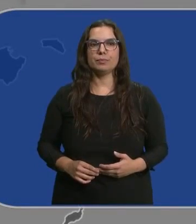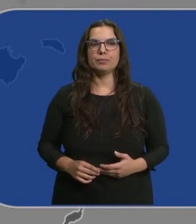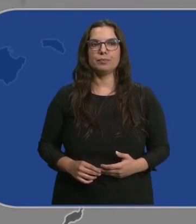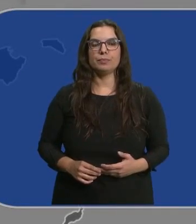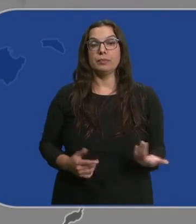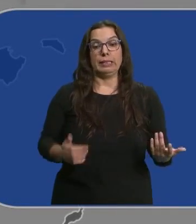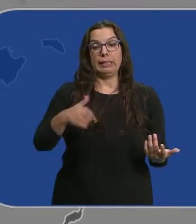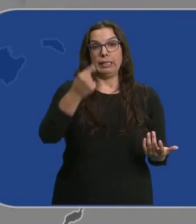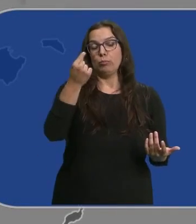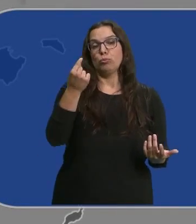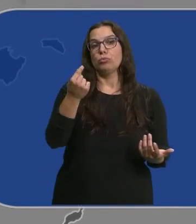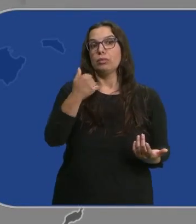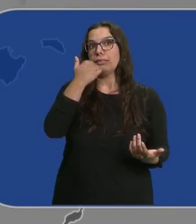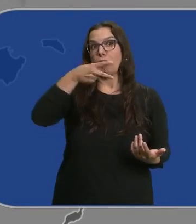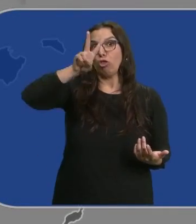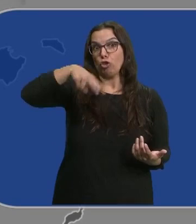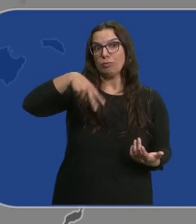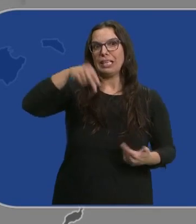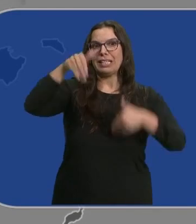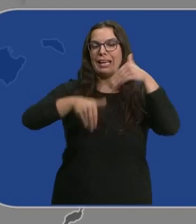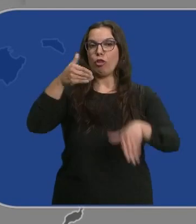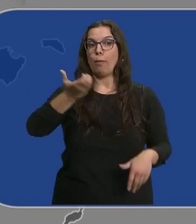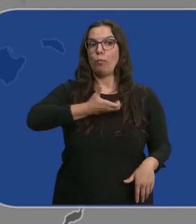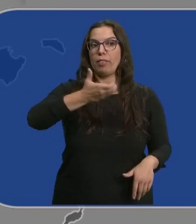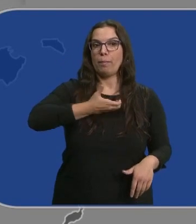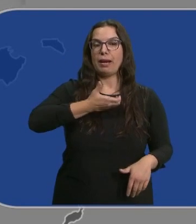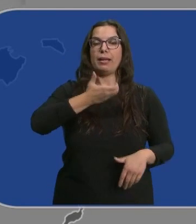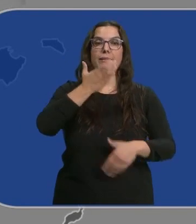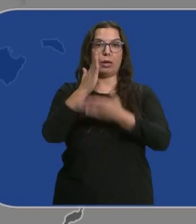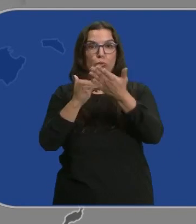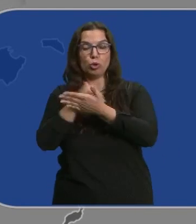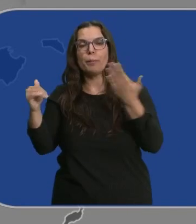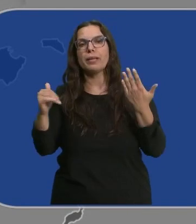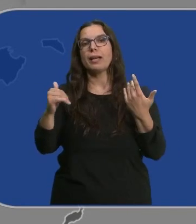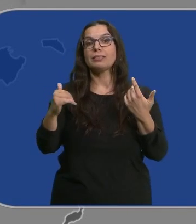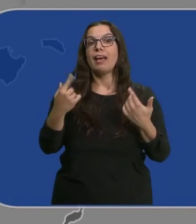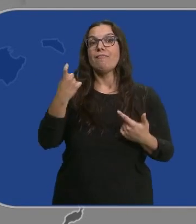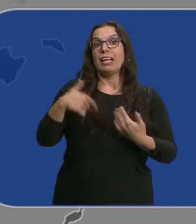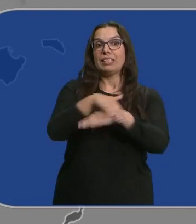Y cuando están a punto de cumplirse 2 meses de las elecciones municipales y autonómicas,